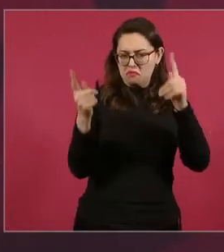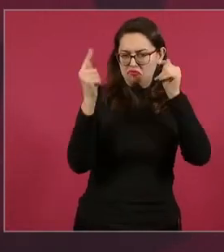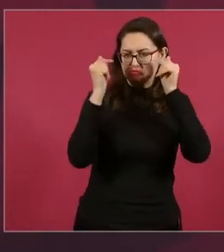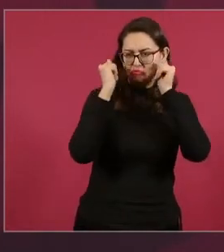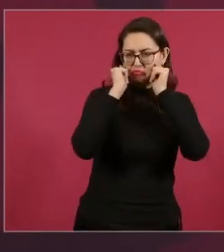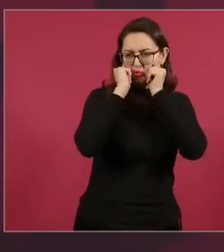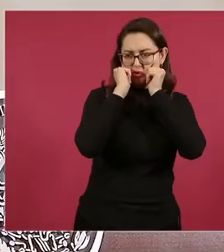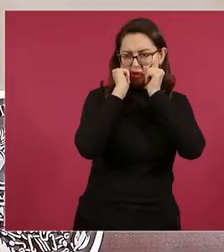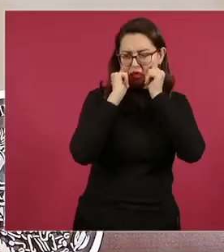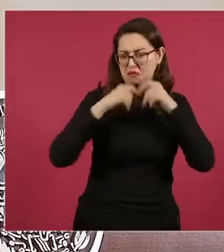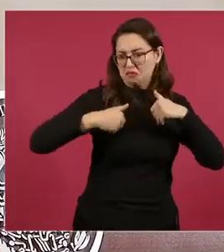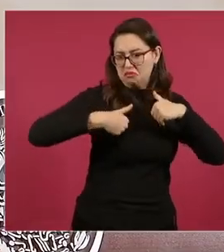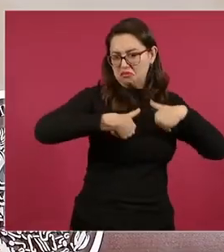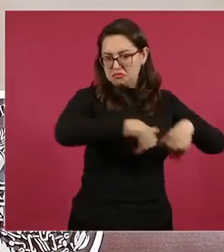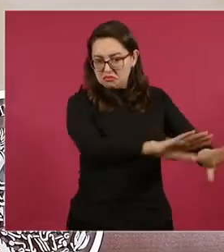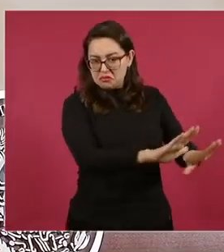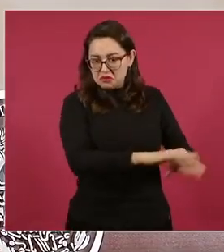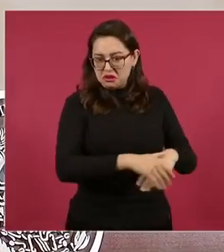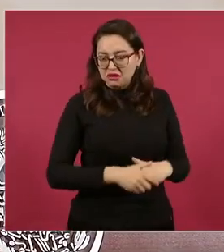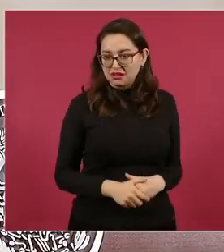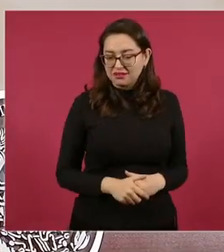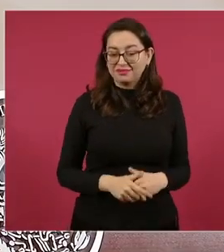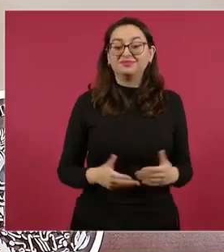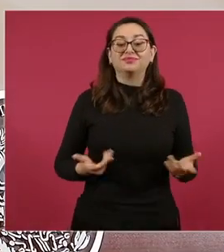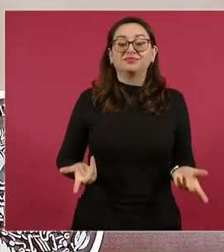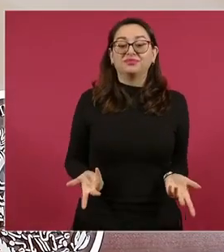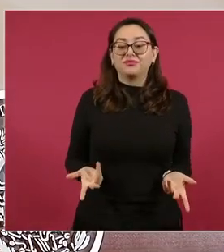Y se supone que son los mismos defensores